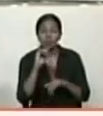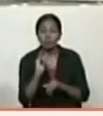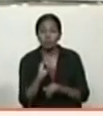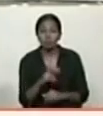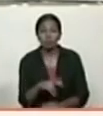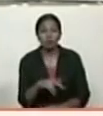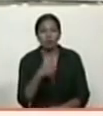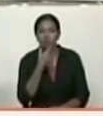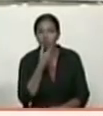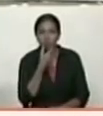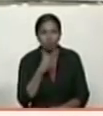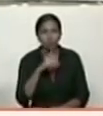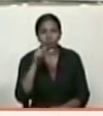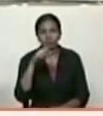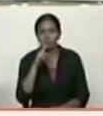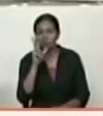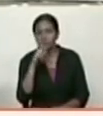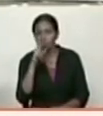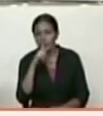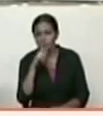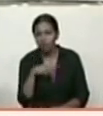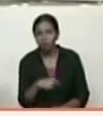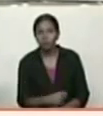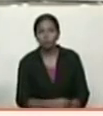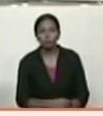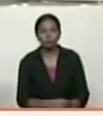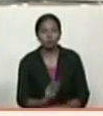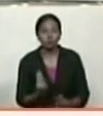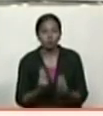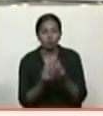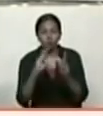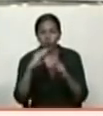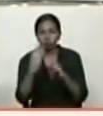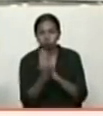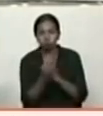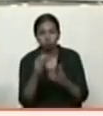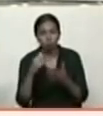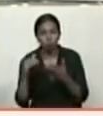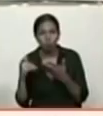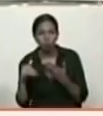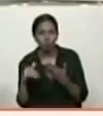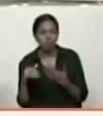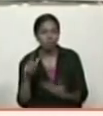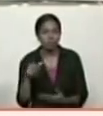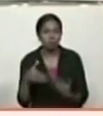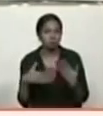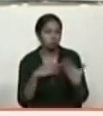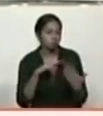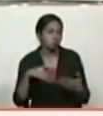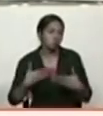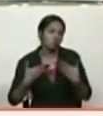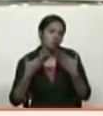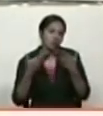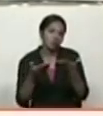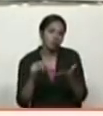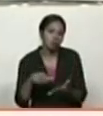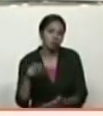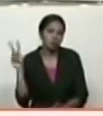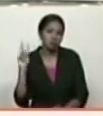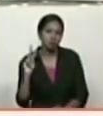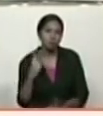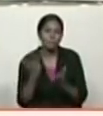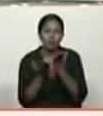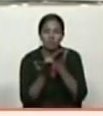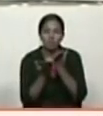también de hacerlo extensivo a Namibia en materia cultural, las becas que ofrecemos en Venezuela para que